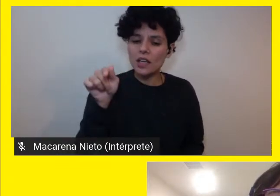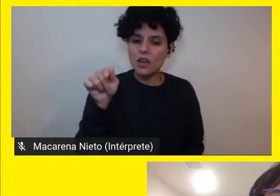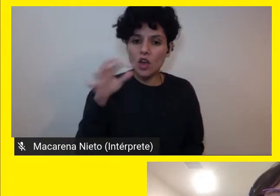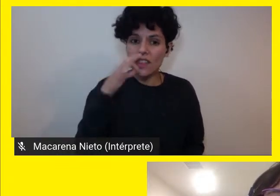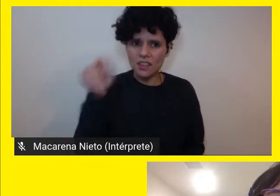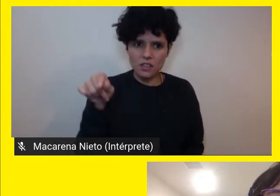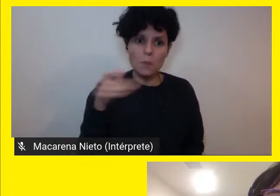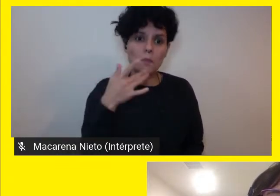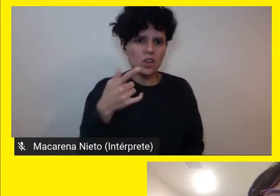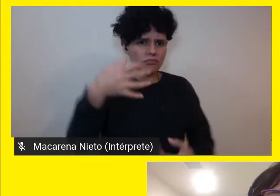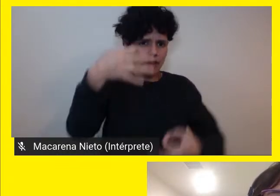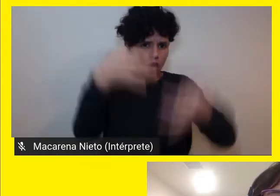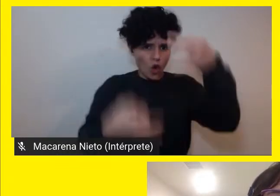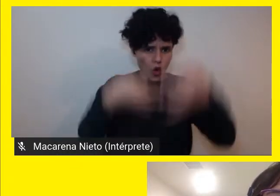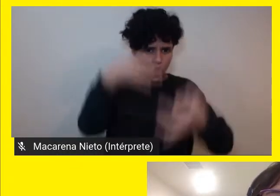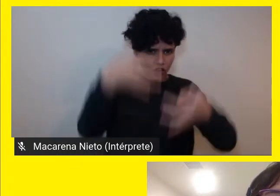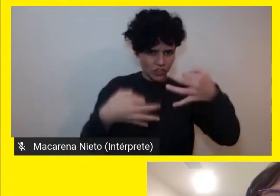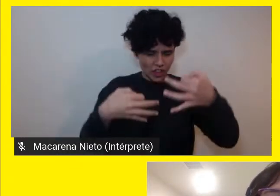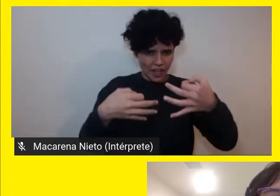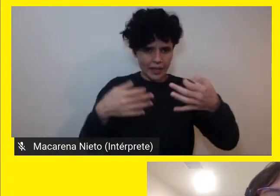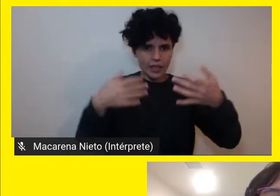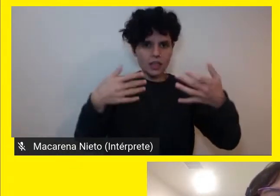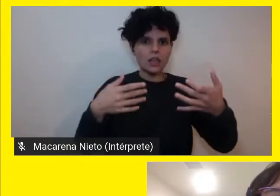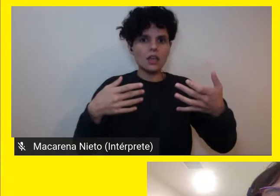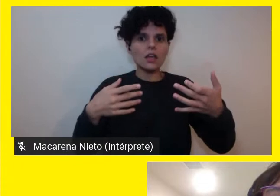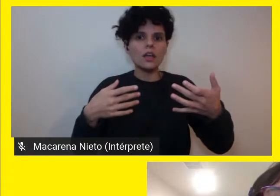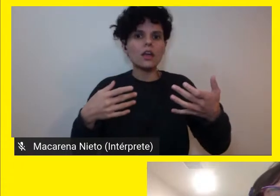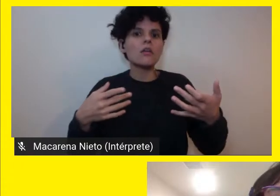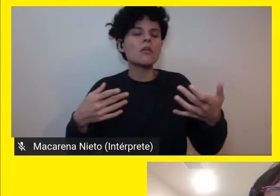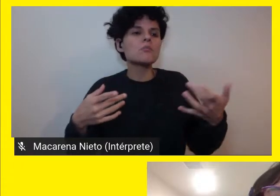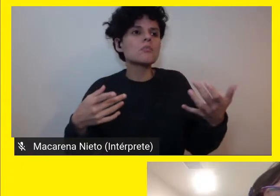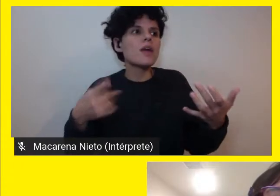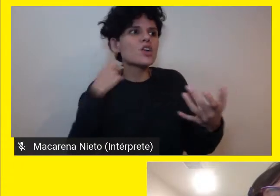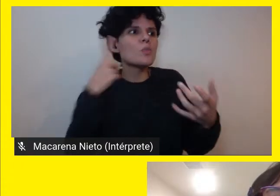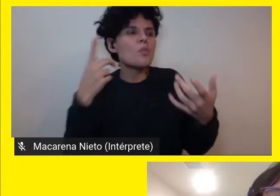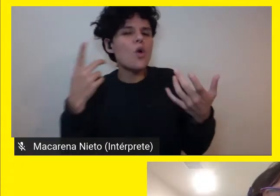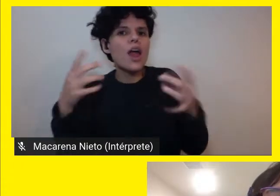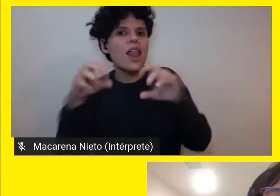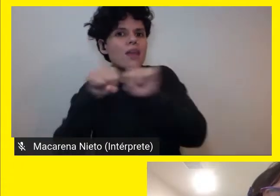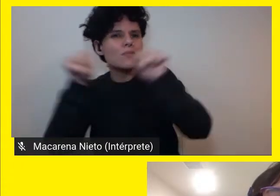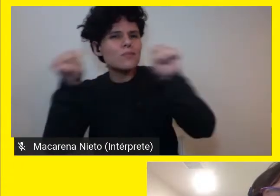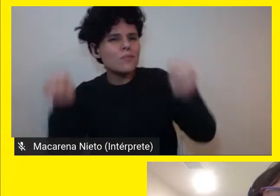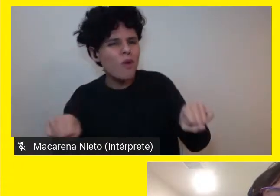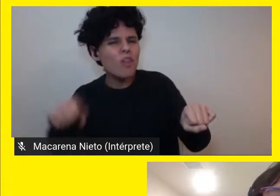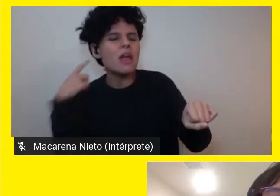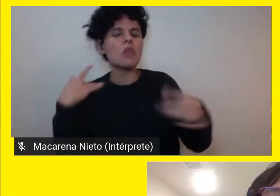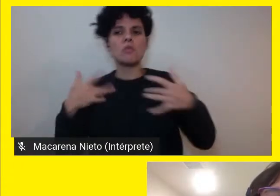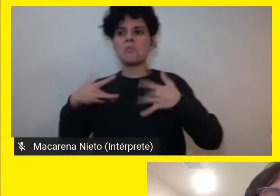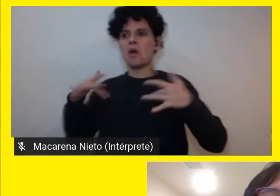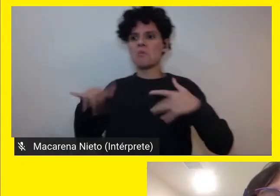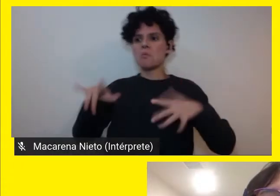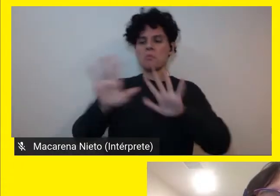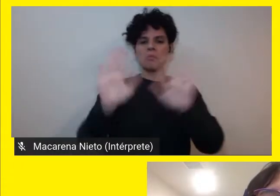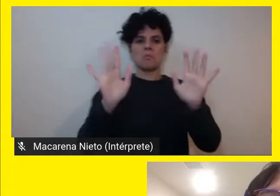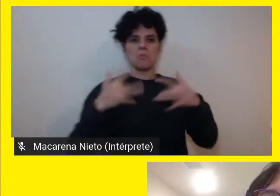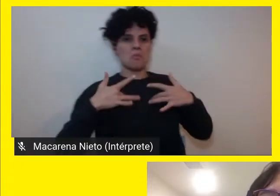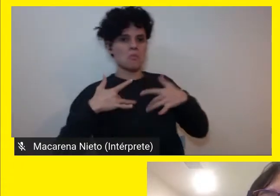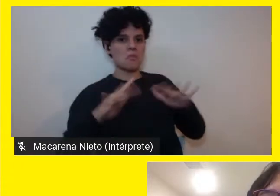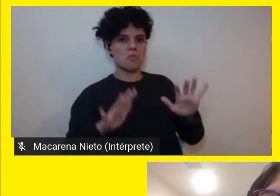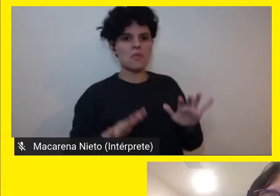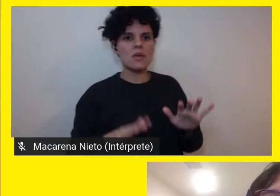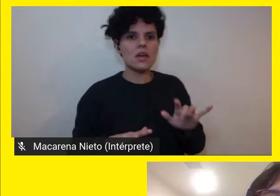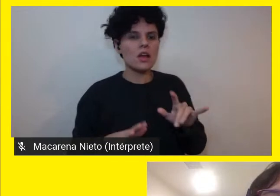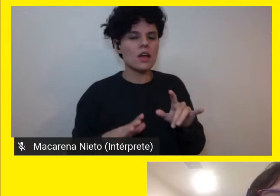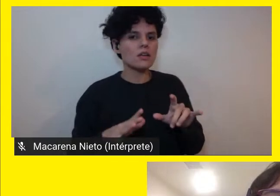modelo de impunidad, que es un modelo pactado, un modelo que ha operado con mucha fuerza en el mundo de la prisión política y